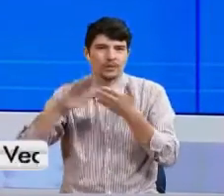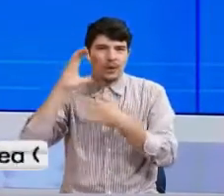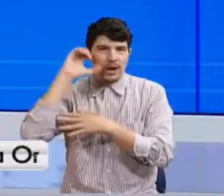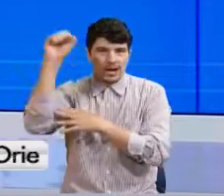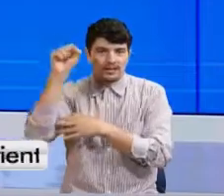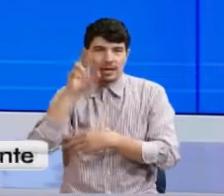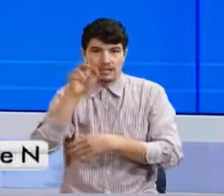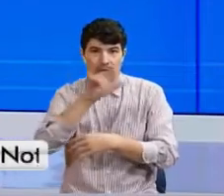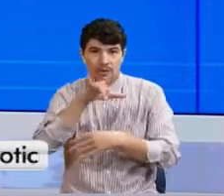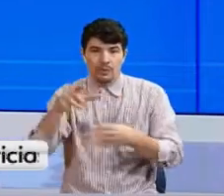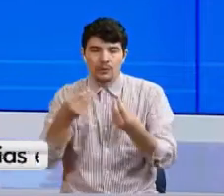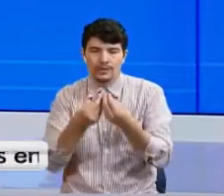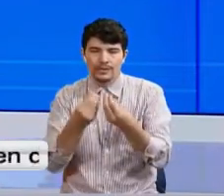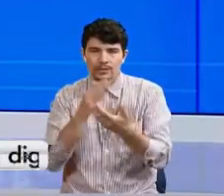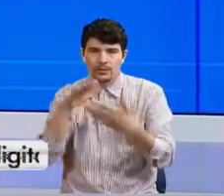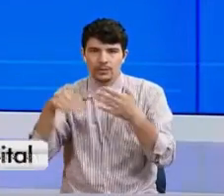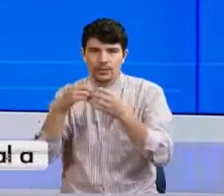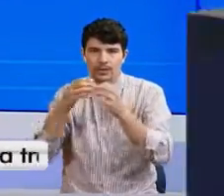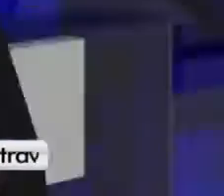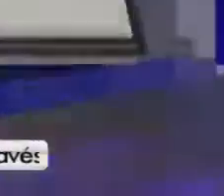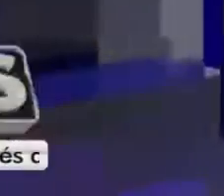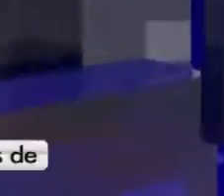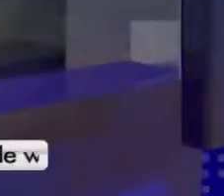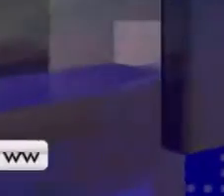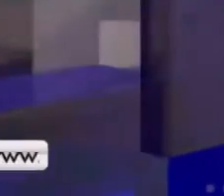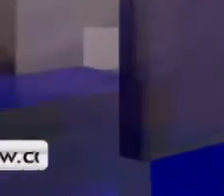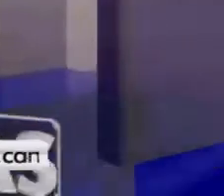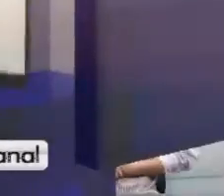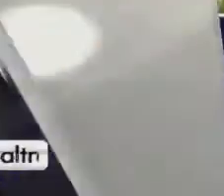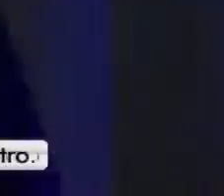todos los detalles de esta importante reunión adelante